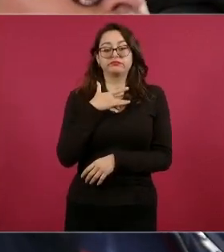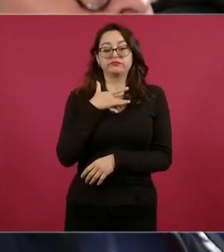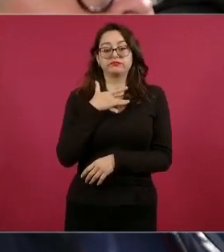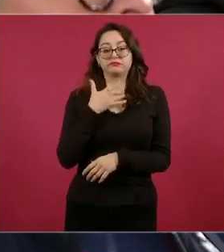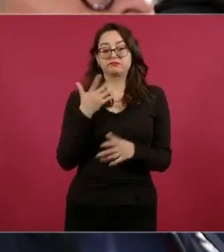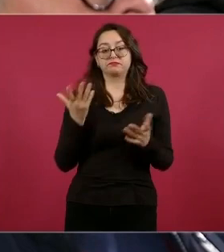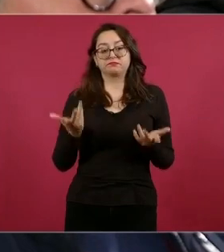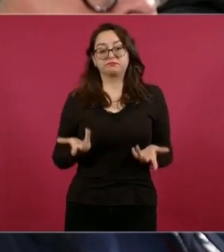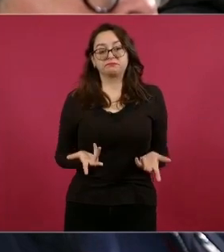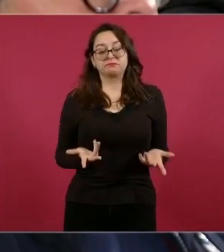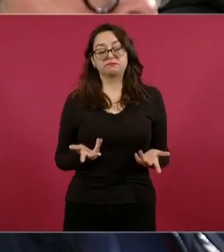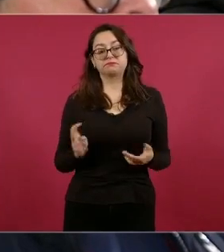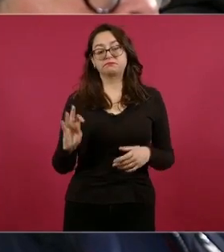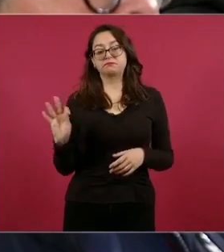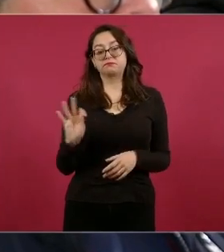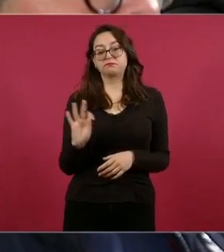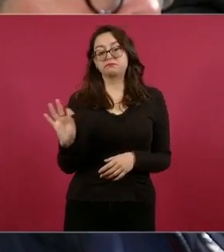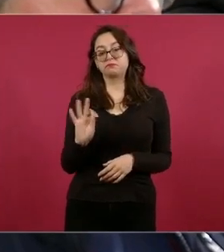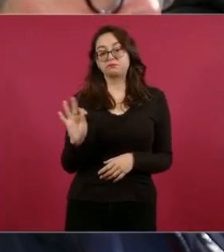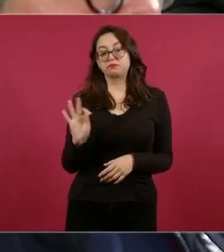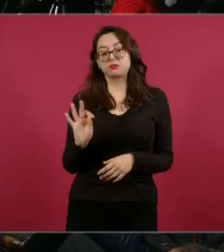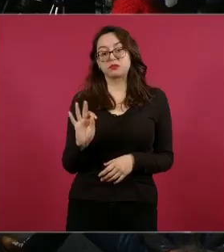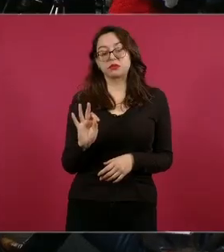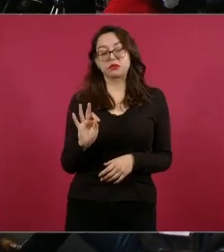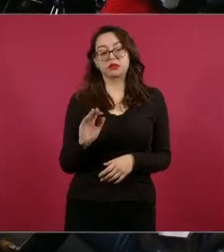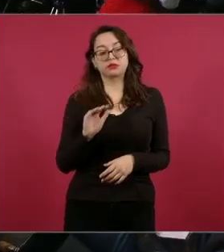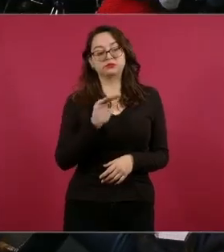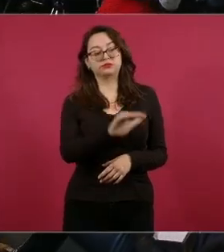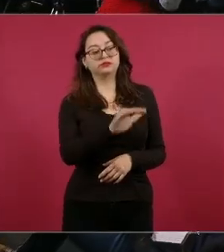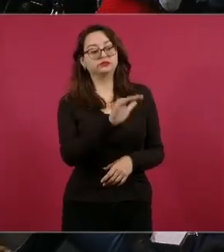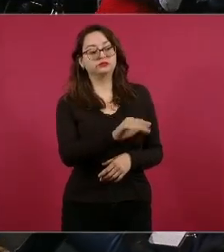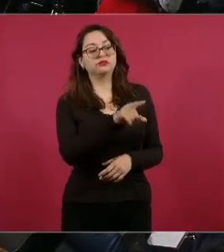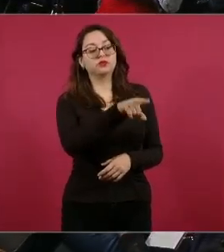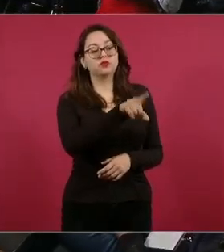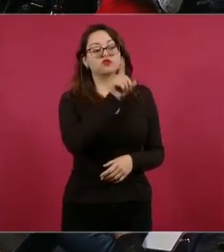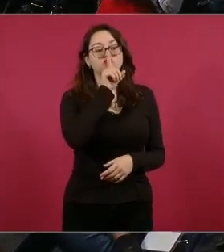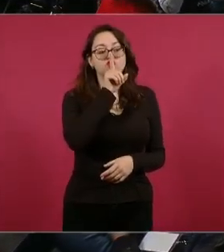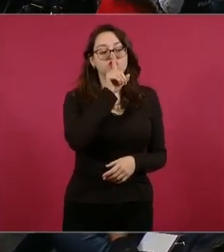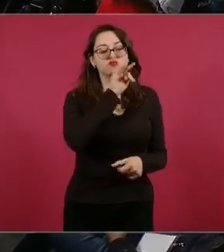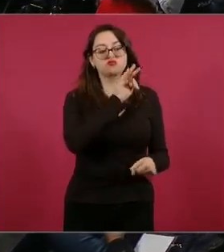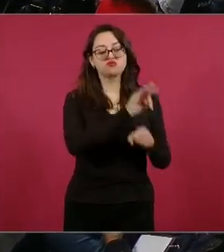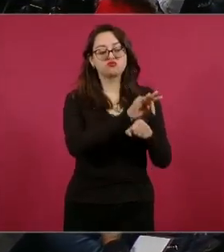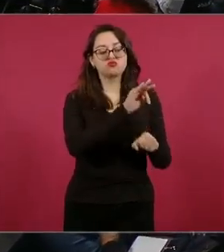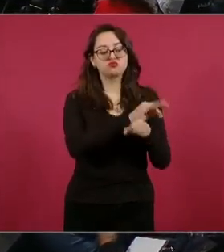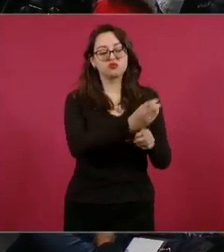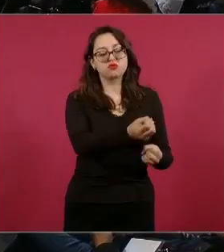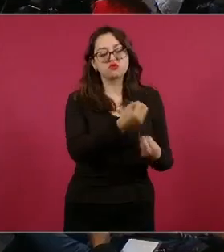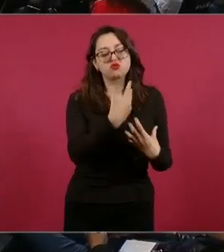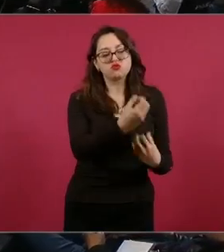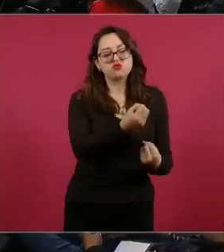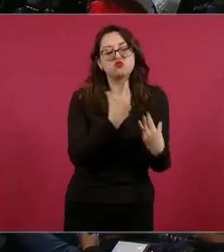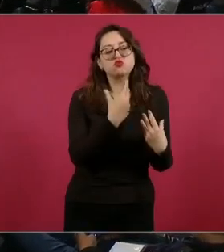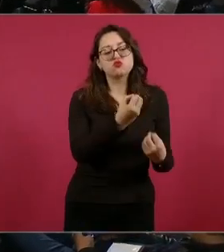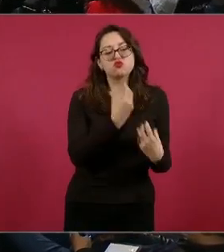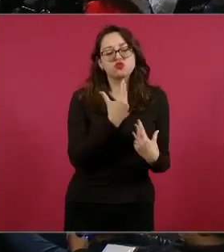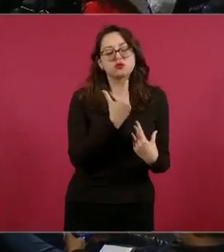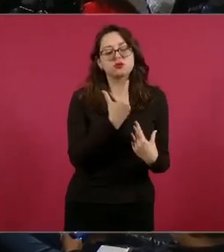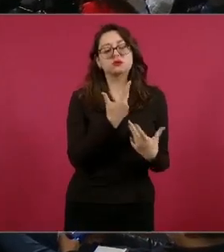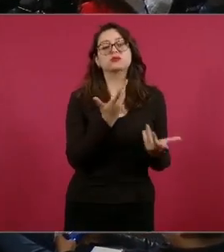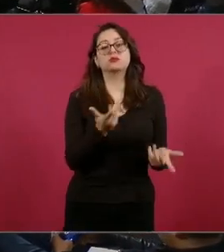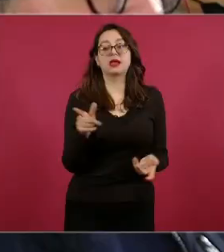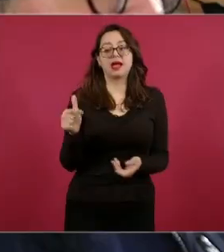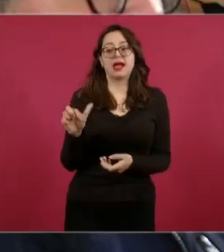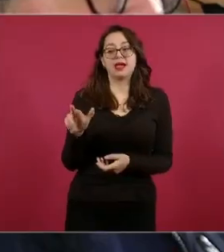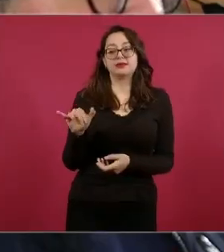consideran, han valorado la posibilidad de ofrecerles ser testigo colaborador por aquello del caso